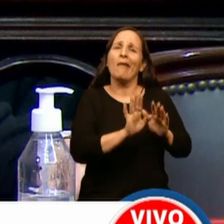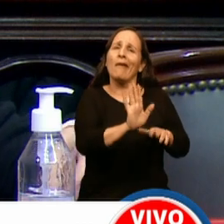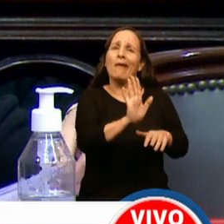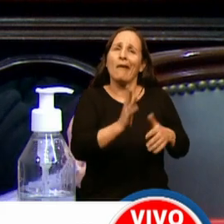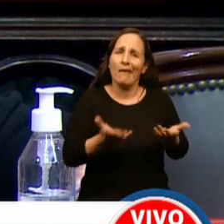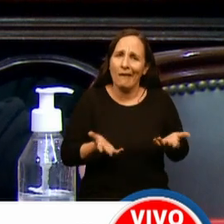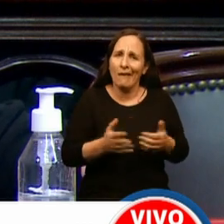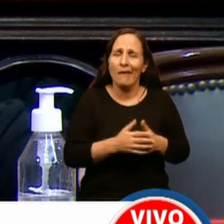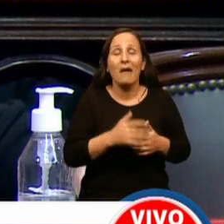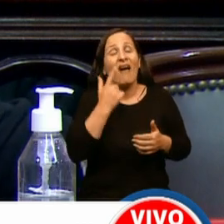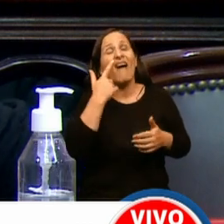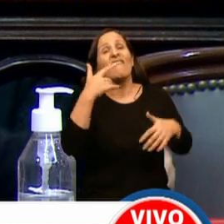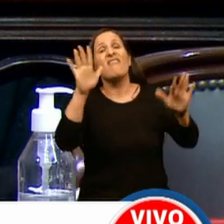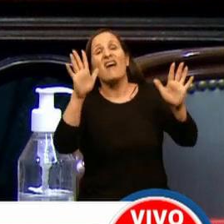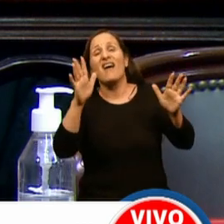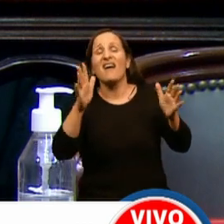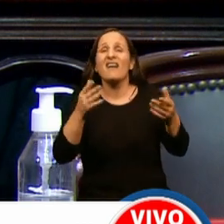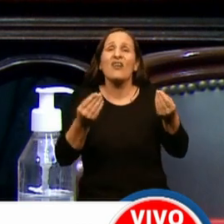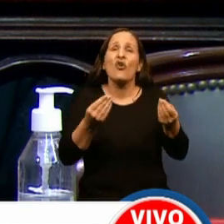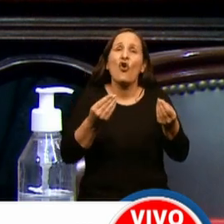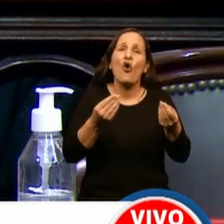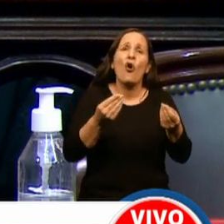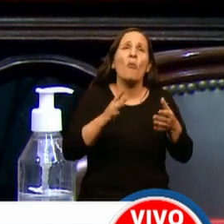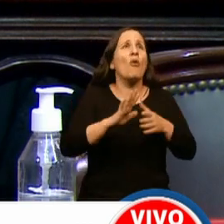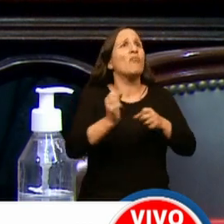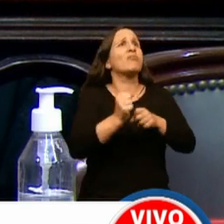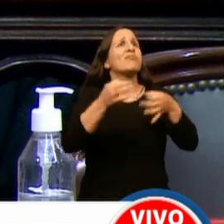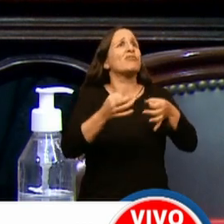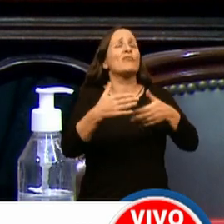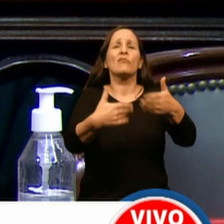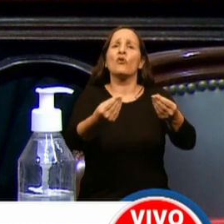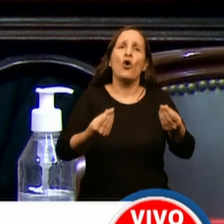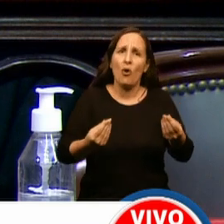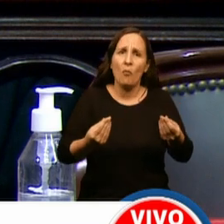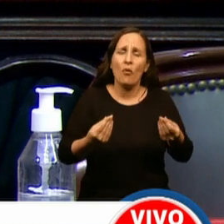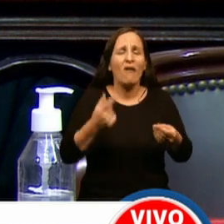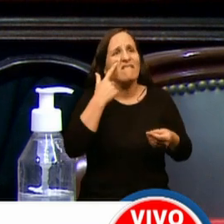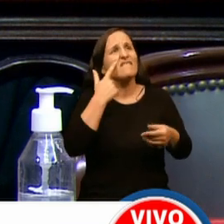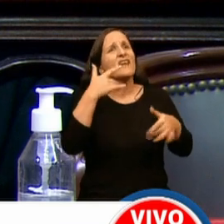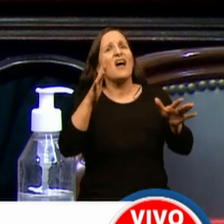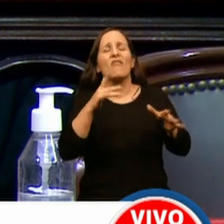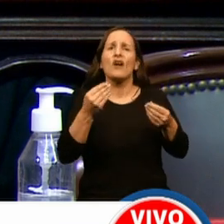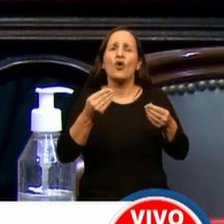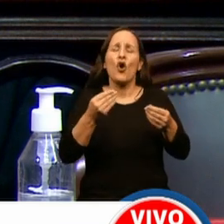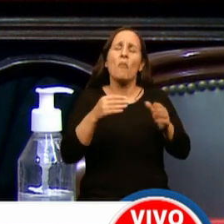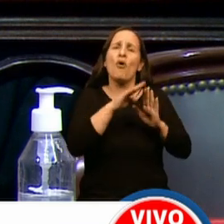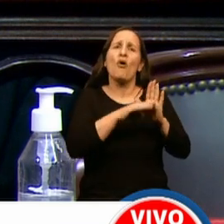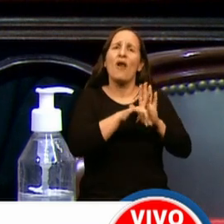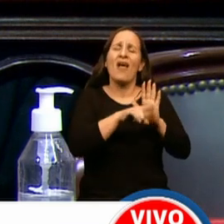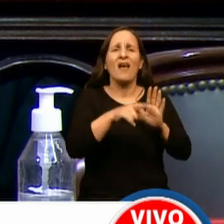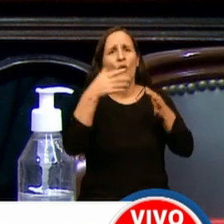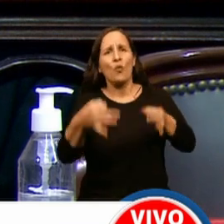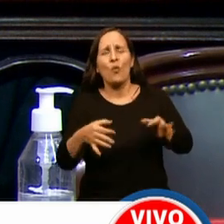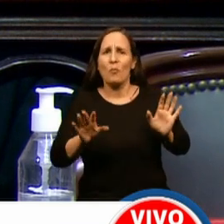veremos cómo hacen para reglamentarla y veremos cómo hacen para cumplirlas mientras